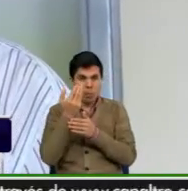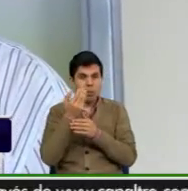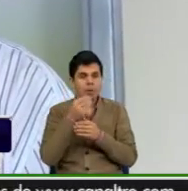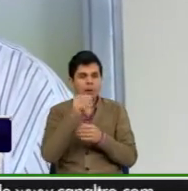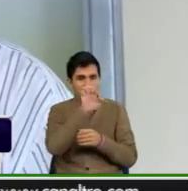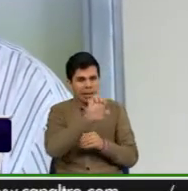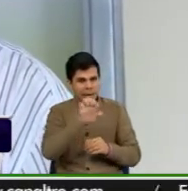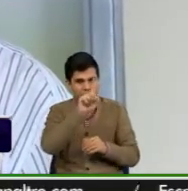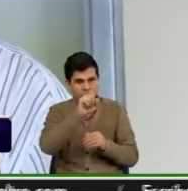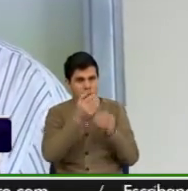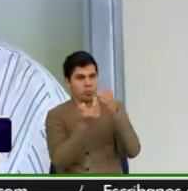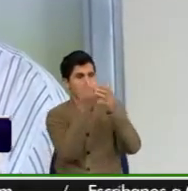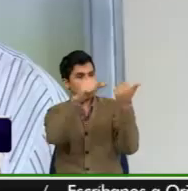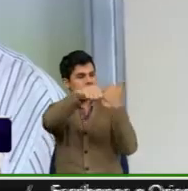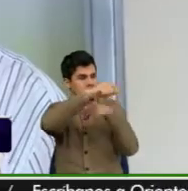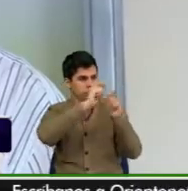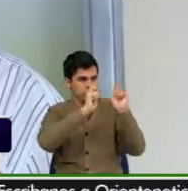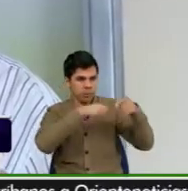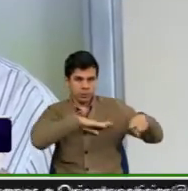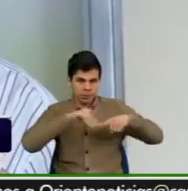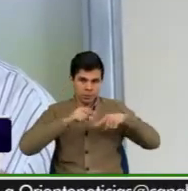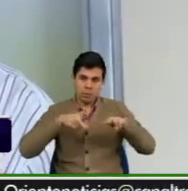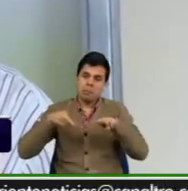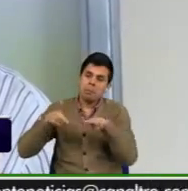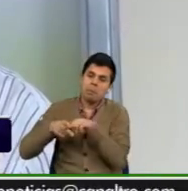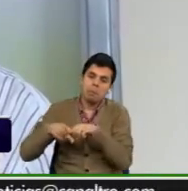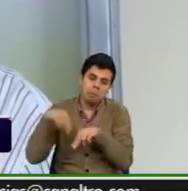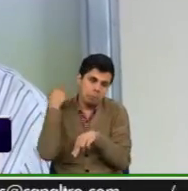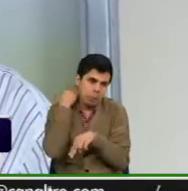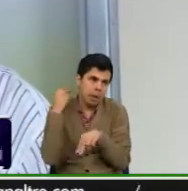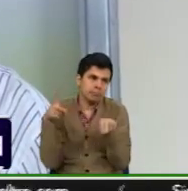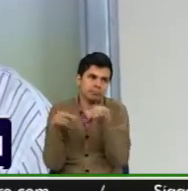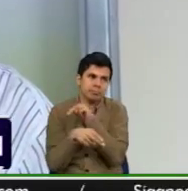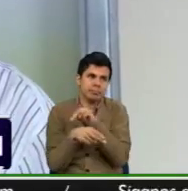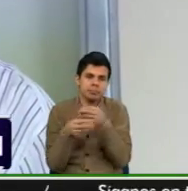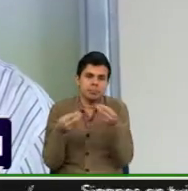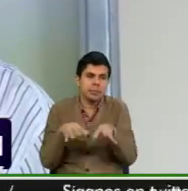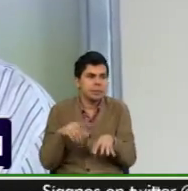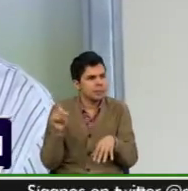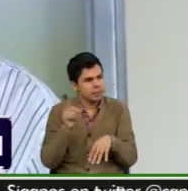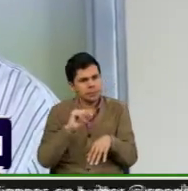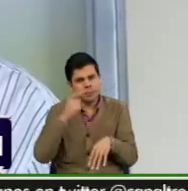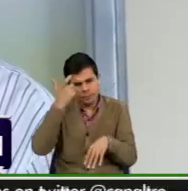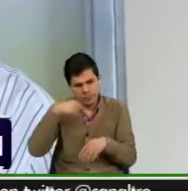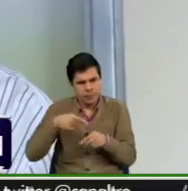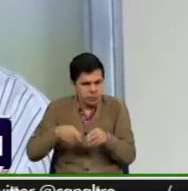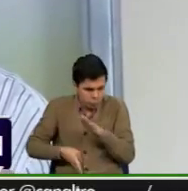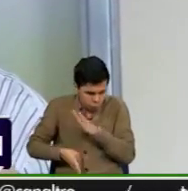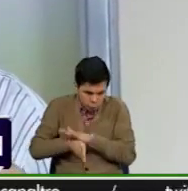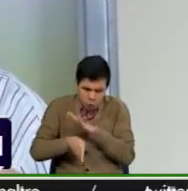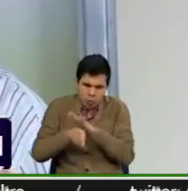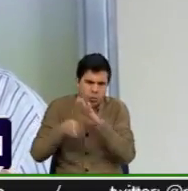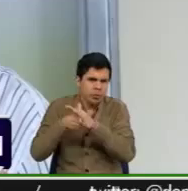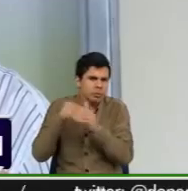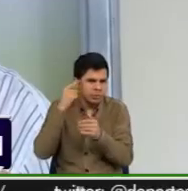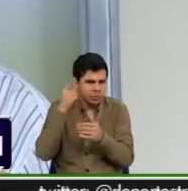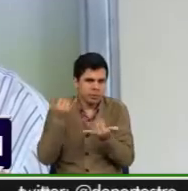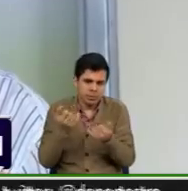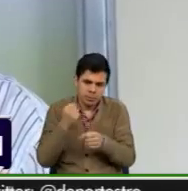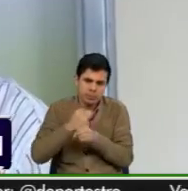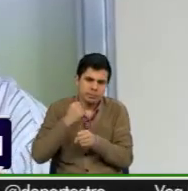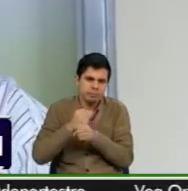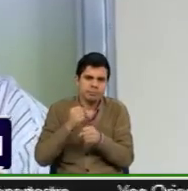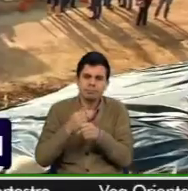que entonces las obras no vayan a sufrir ningún tipo de parálisis por efectos de